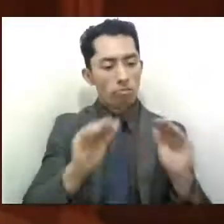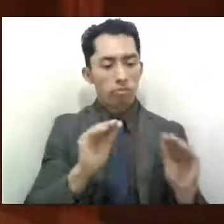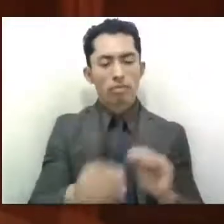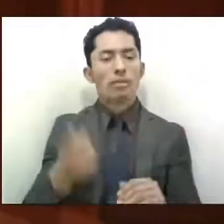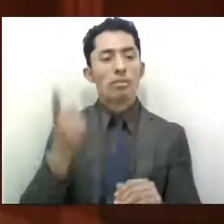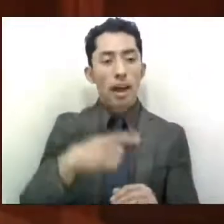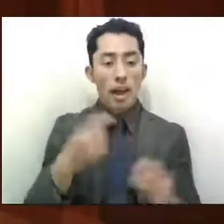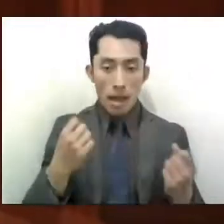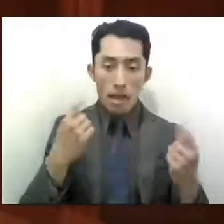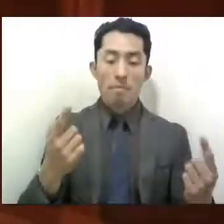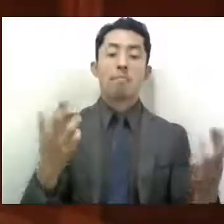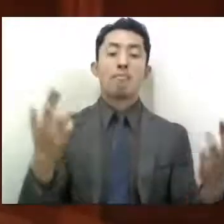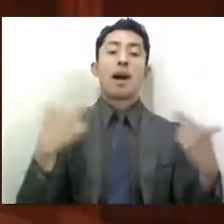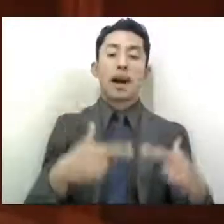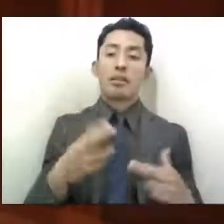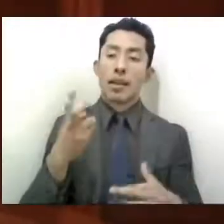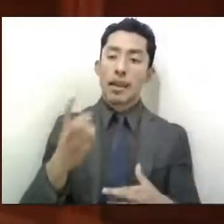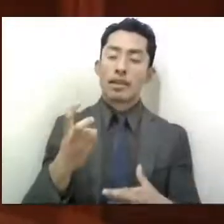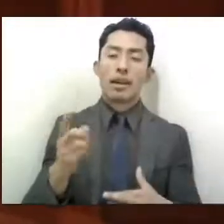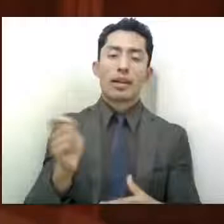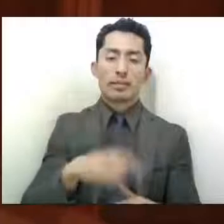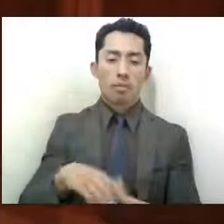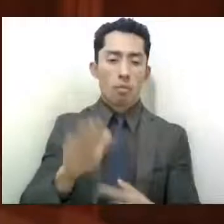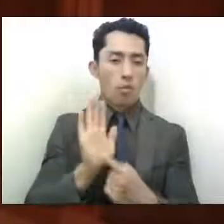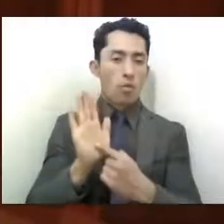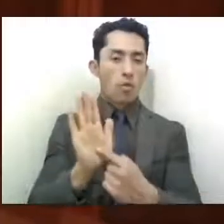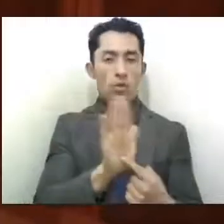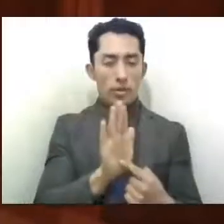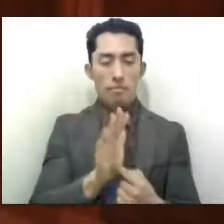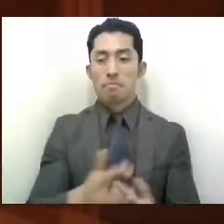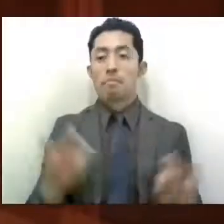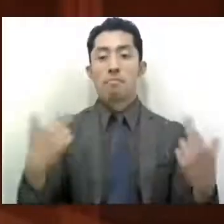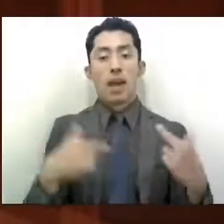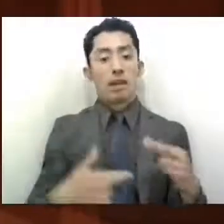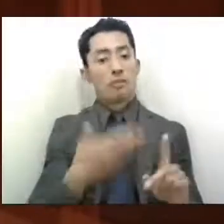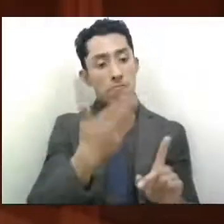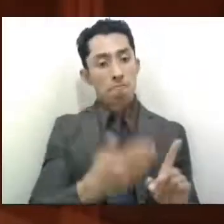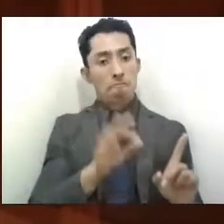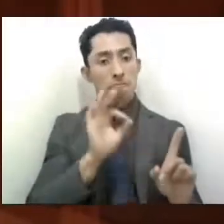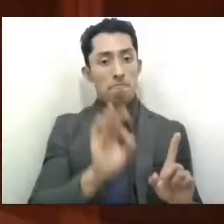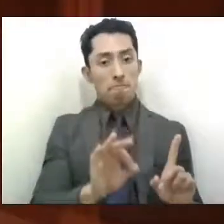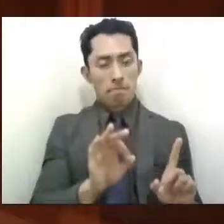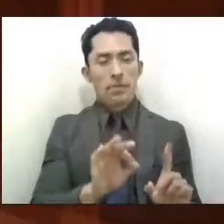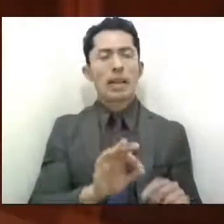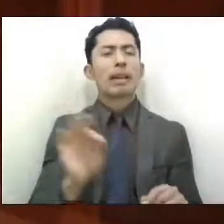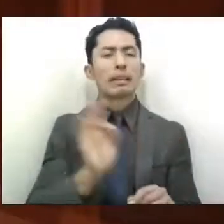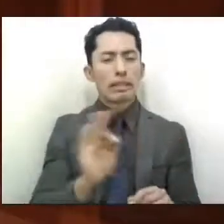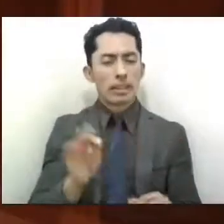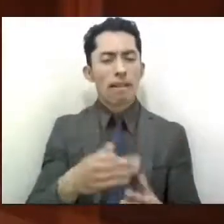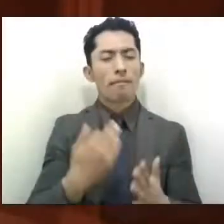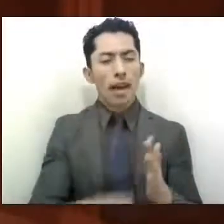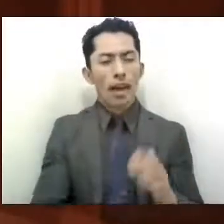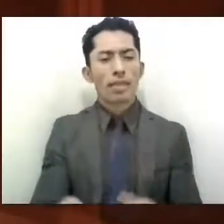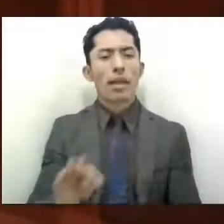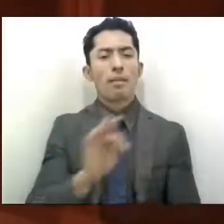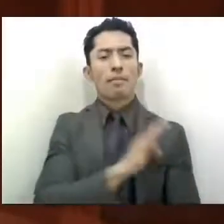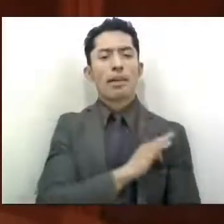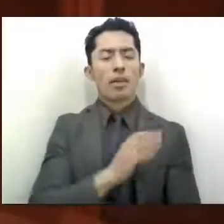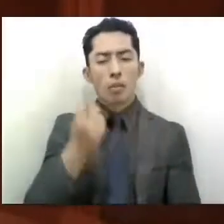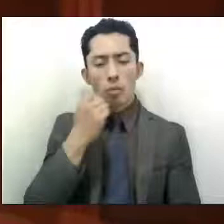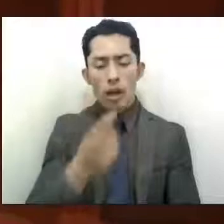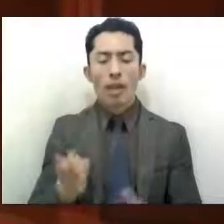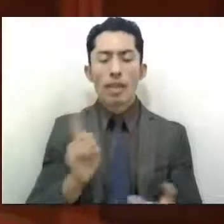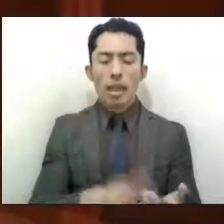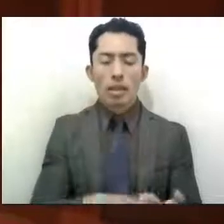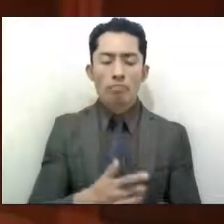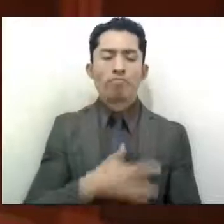maestros. El buen maestro, aunque carezca de fe, ha de inspirarse en una especie de sentido de